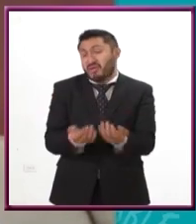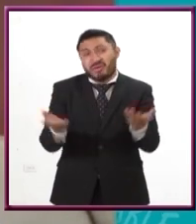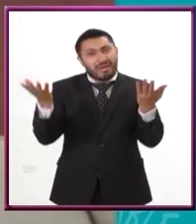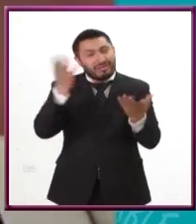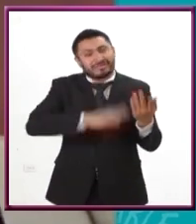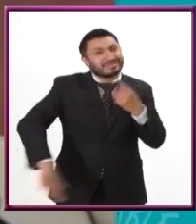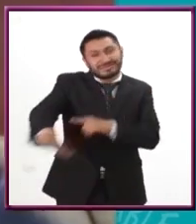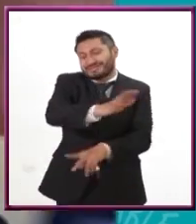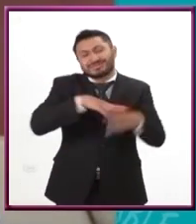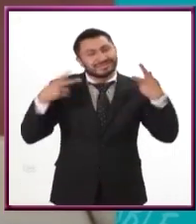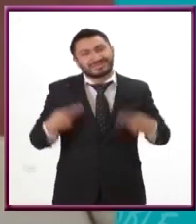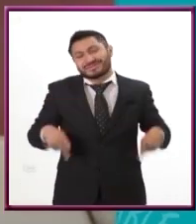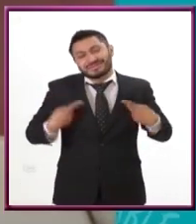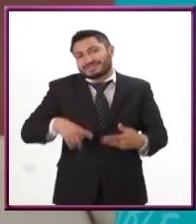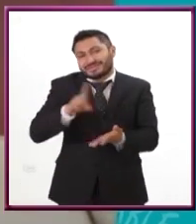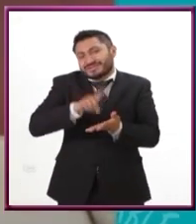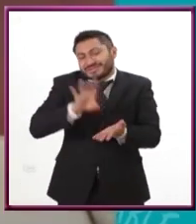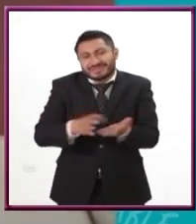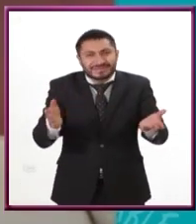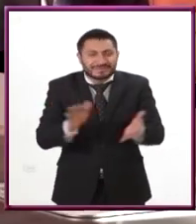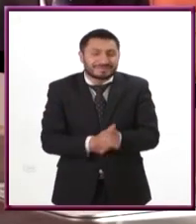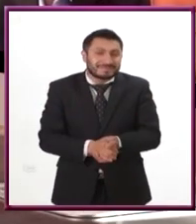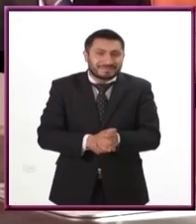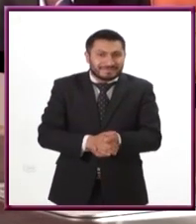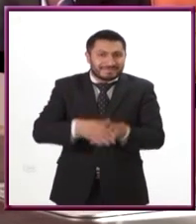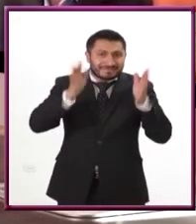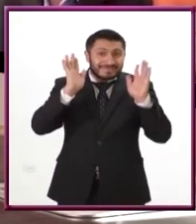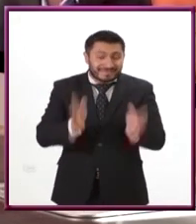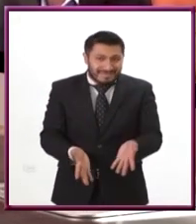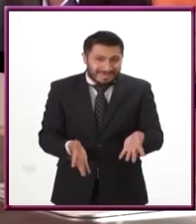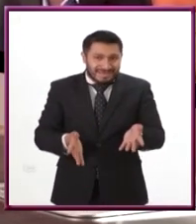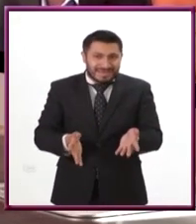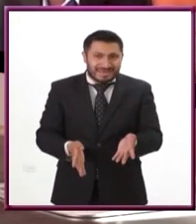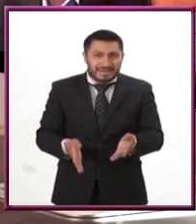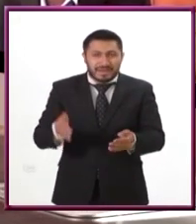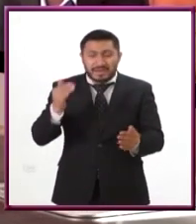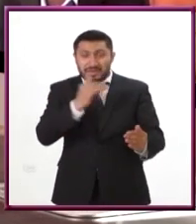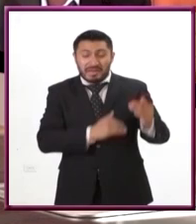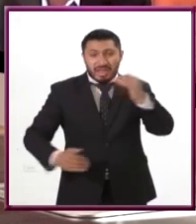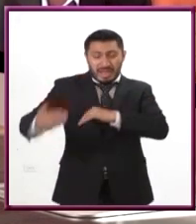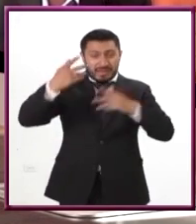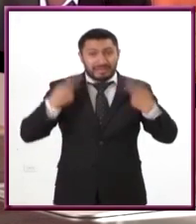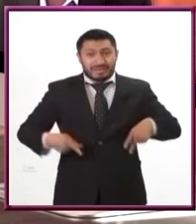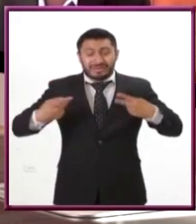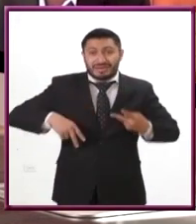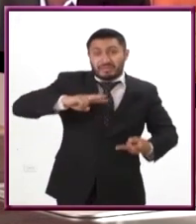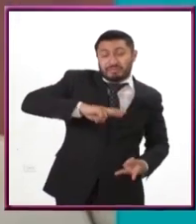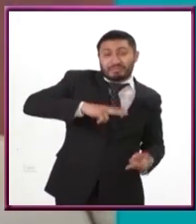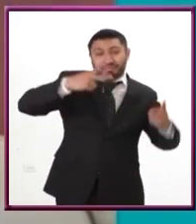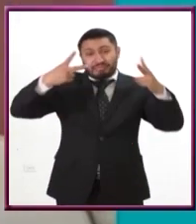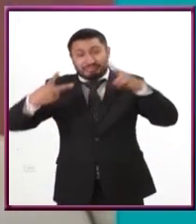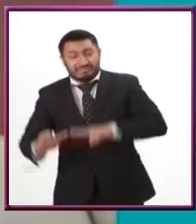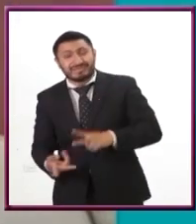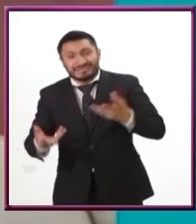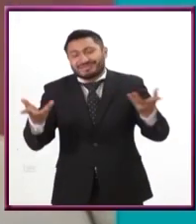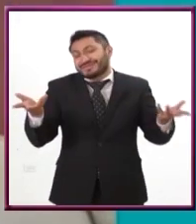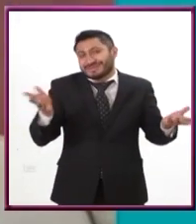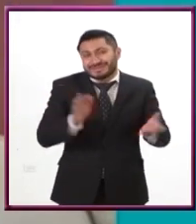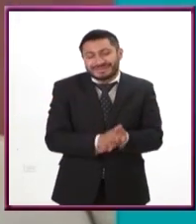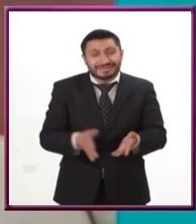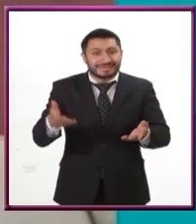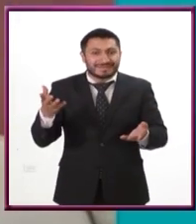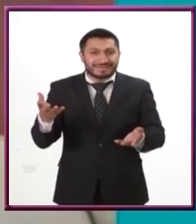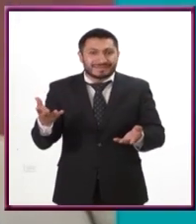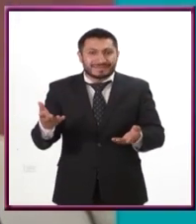mí como para todas las demás personas. Pues hoy en día ya hay más chicos que han revertido su juicio de